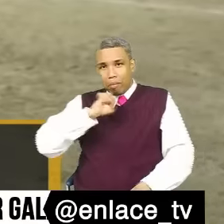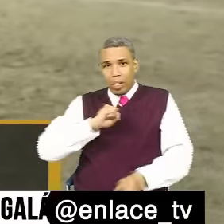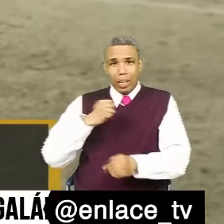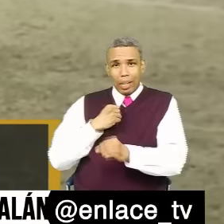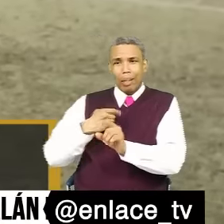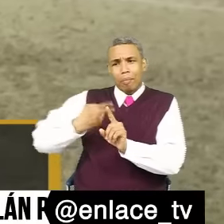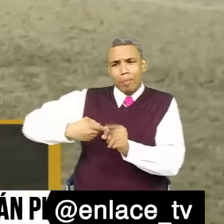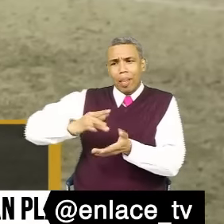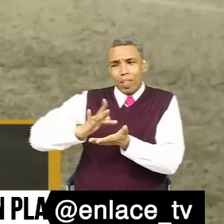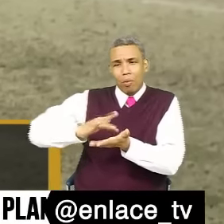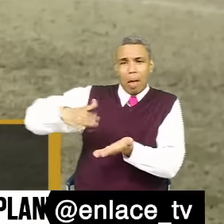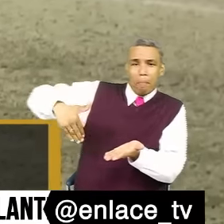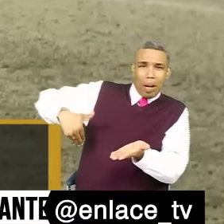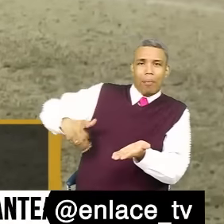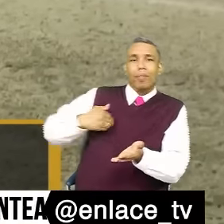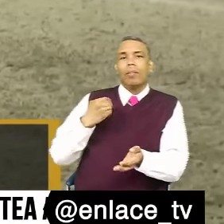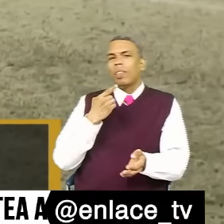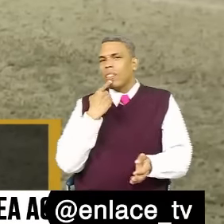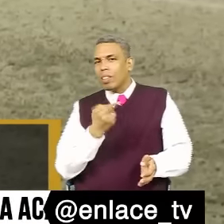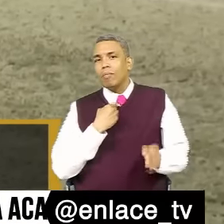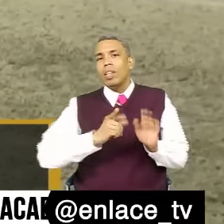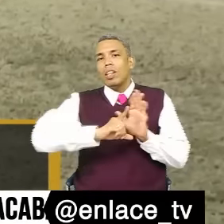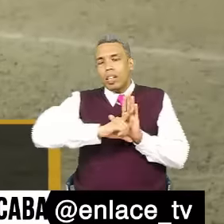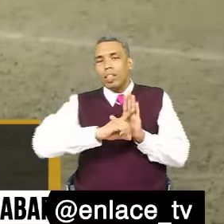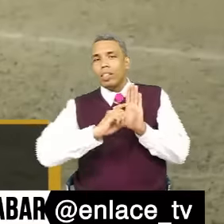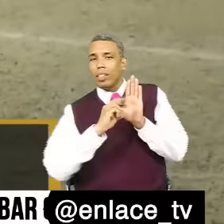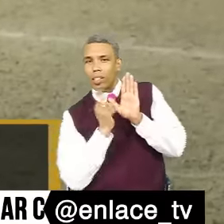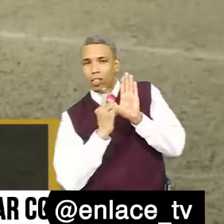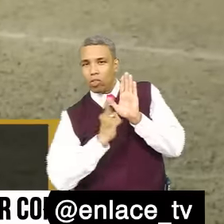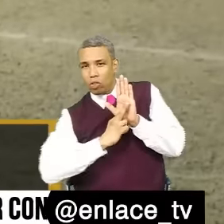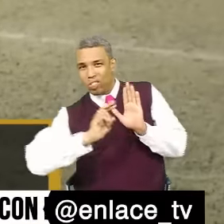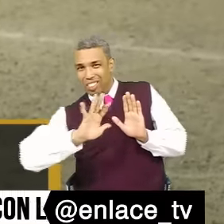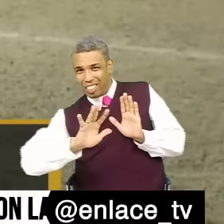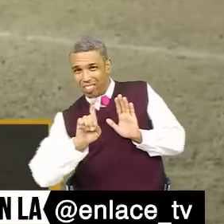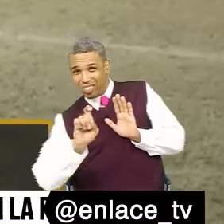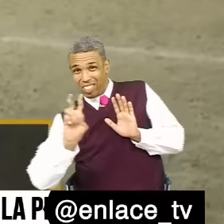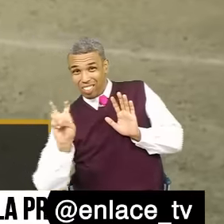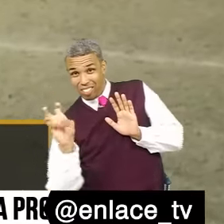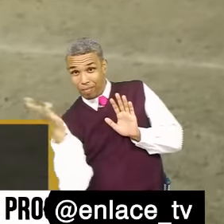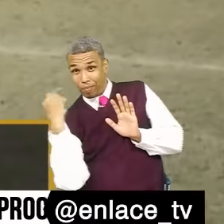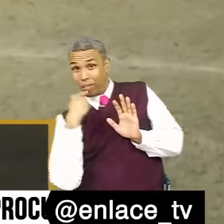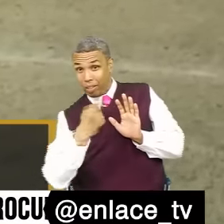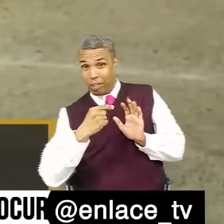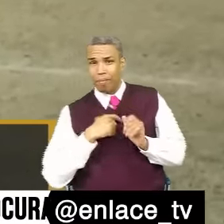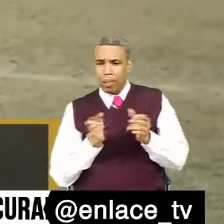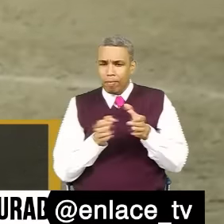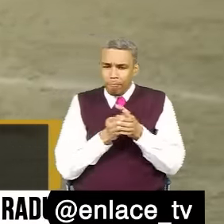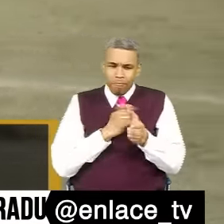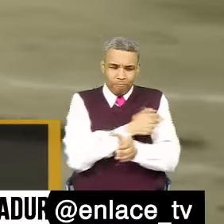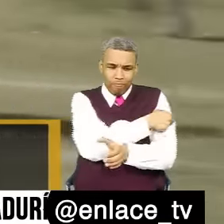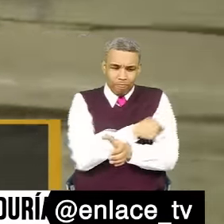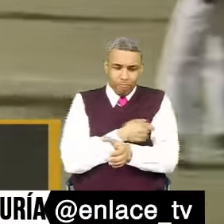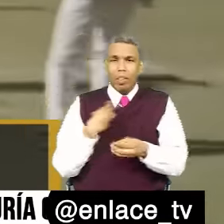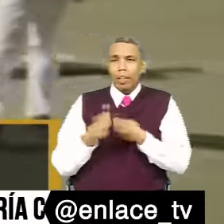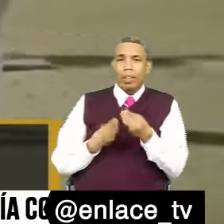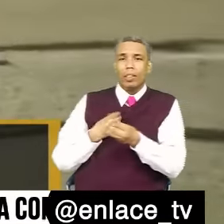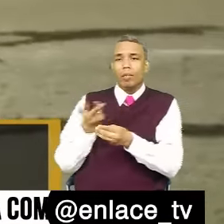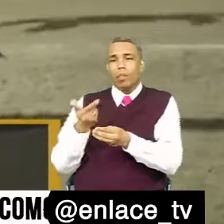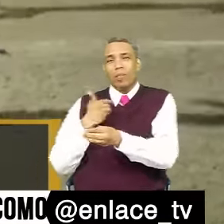nacional. La resolución 567, por medio de la cual el Comité Ejecutivo de la Federación Colombiana de Béisbol suspende la pertenencia de la